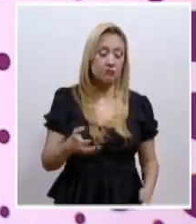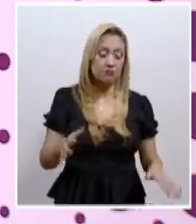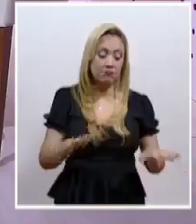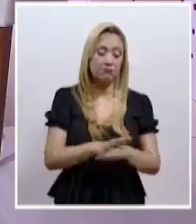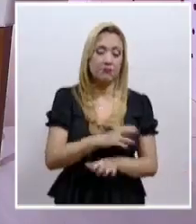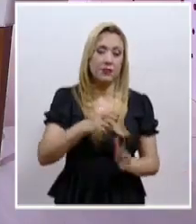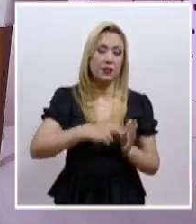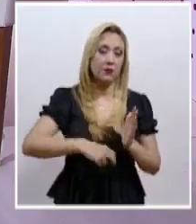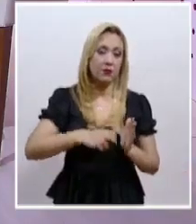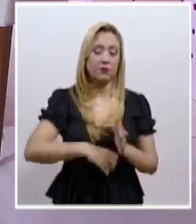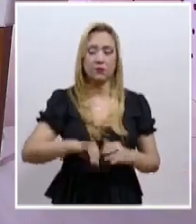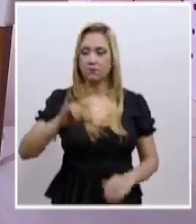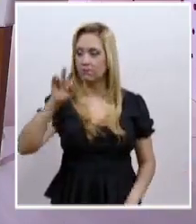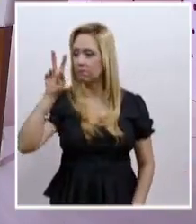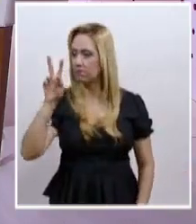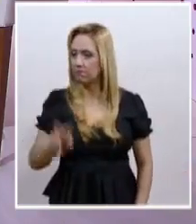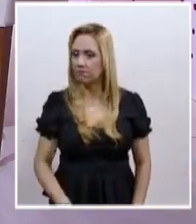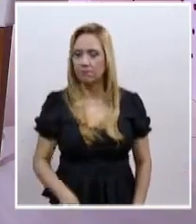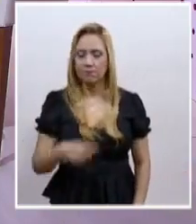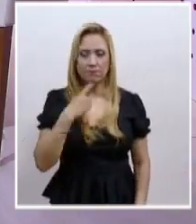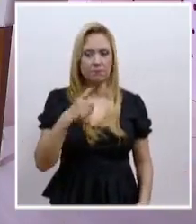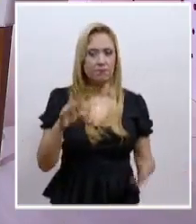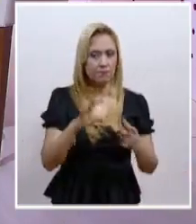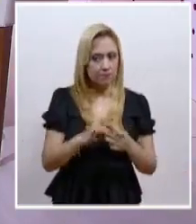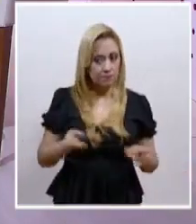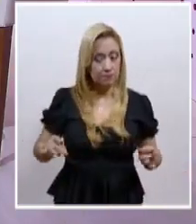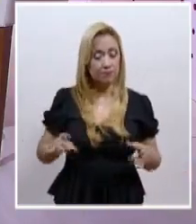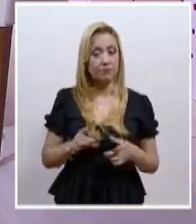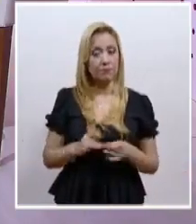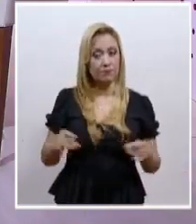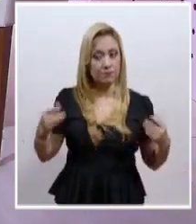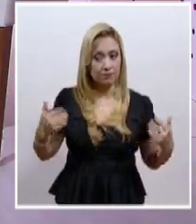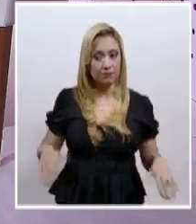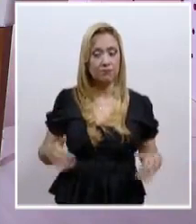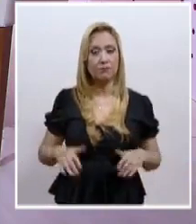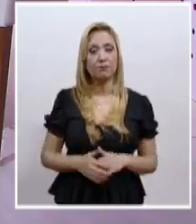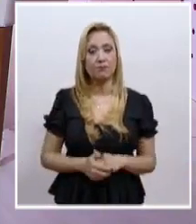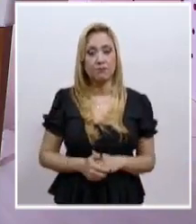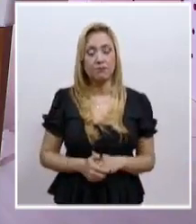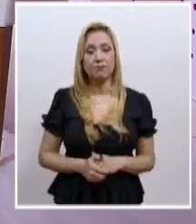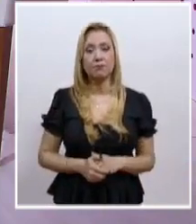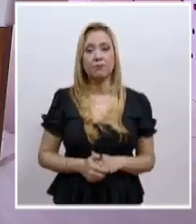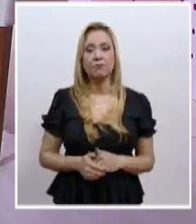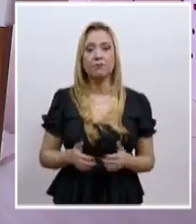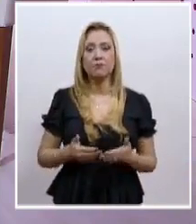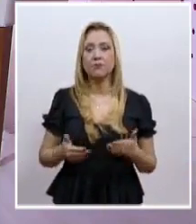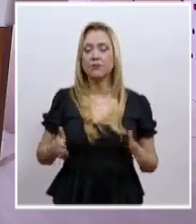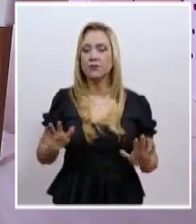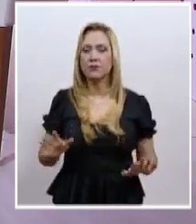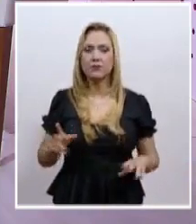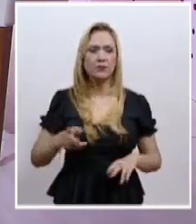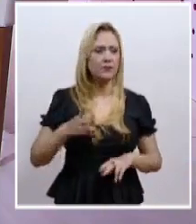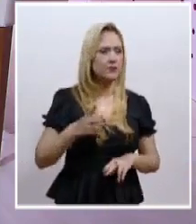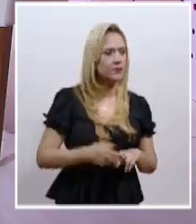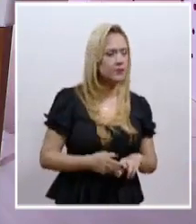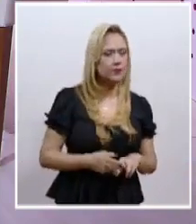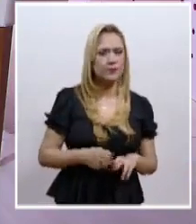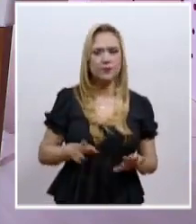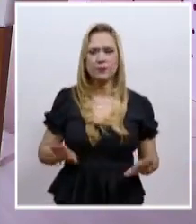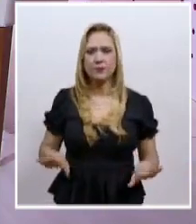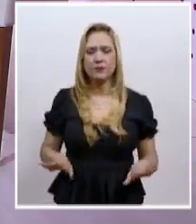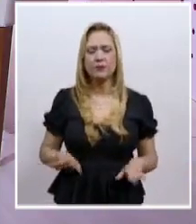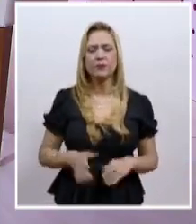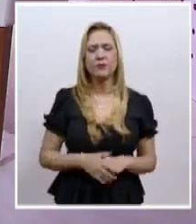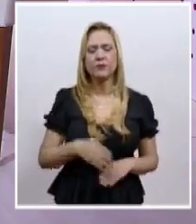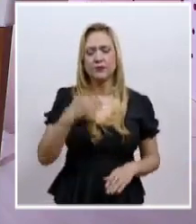esta reforma. Sin duda, creo que hay que mencionarlo y hay que resaltarlo, creo que es muy importante. Antes de irnos a una